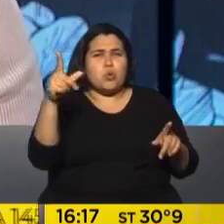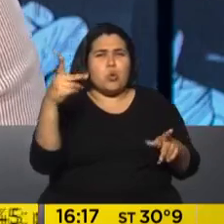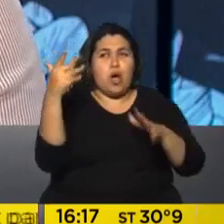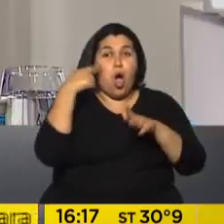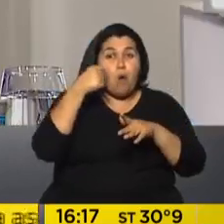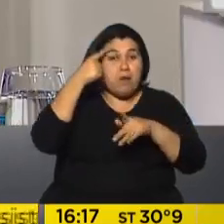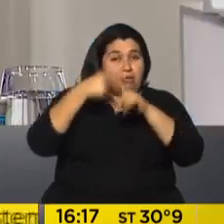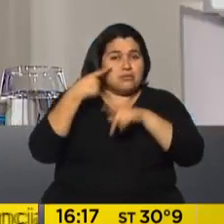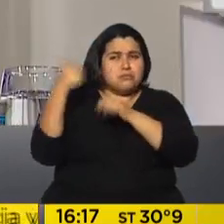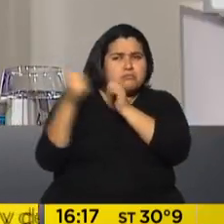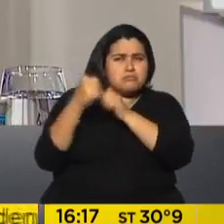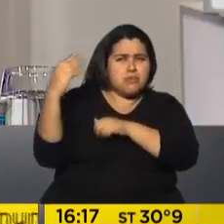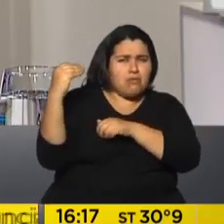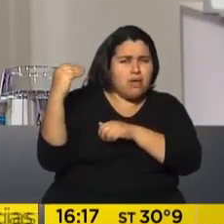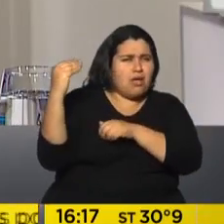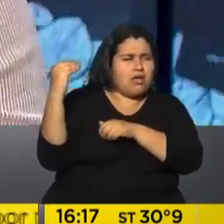para conmigo.